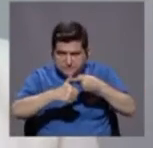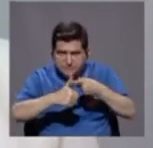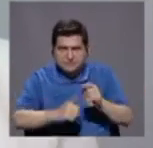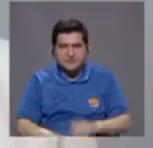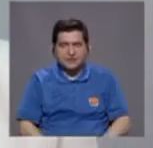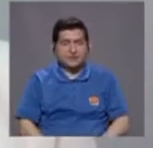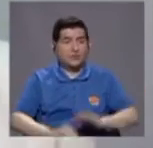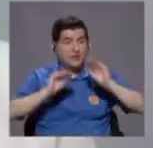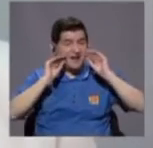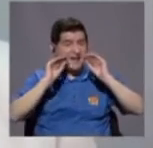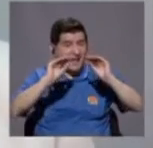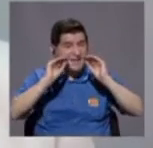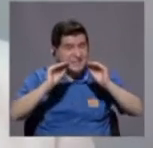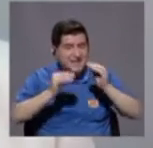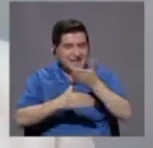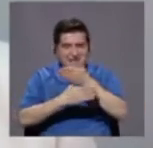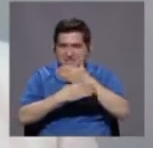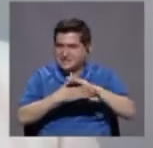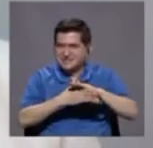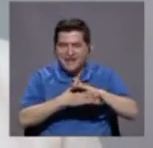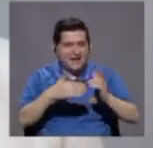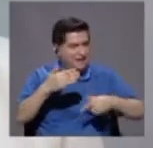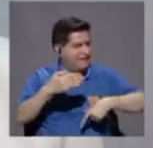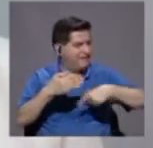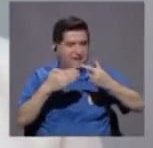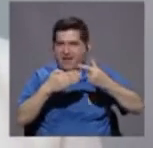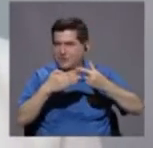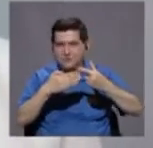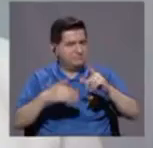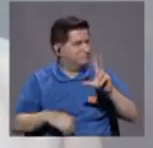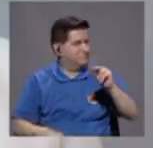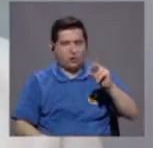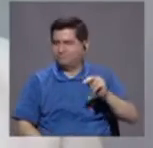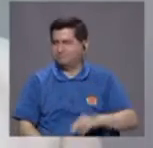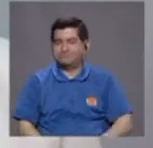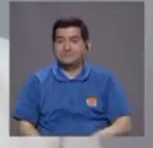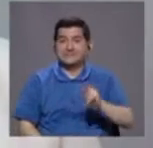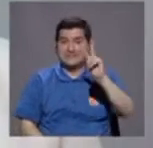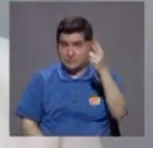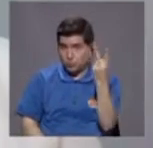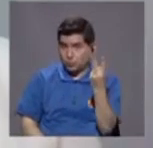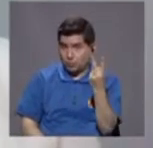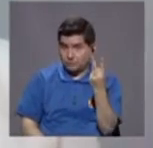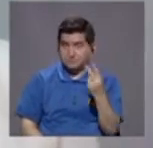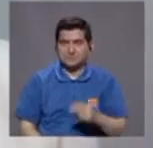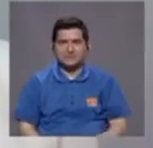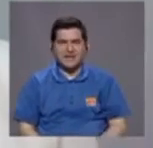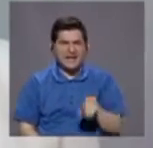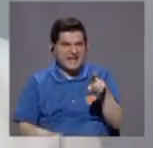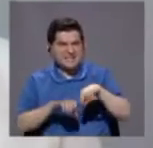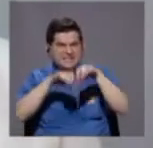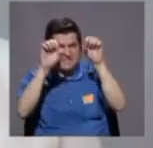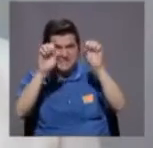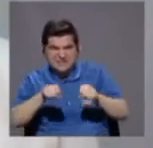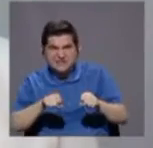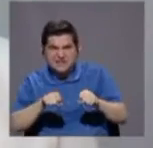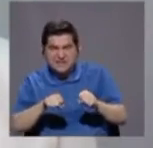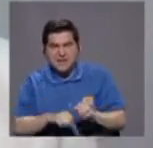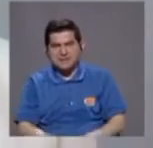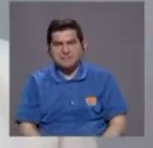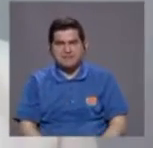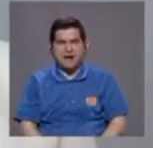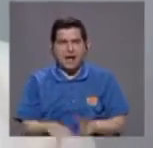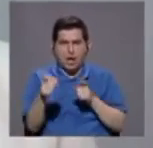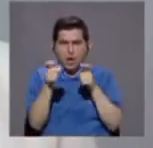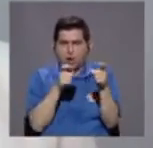la enseñanza no está dividida en grados. Segundo, es un sistema que está bajo